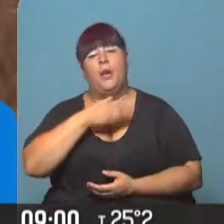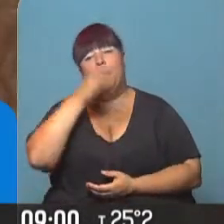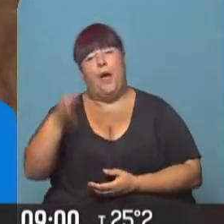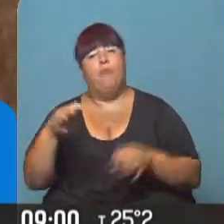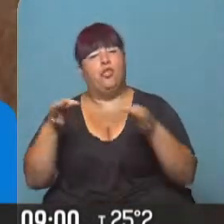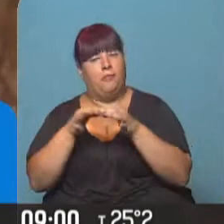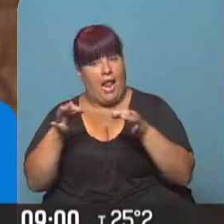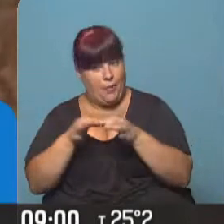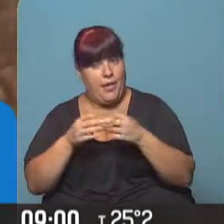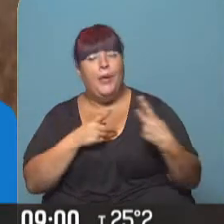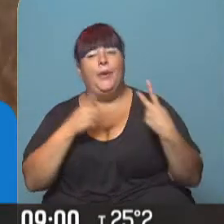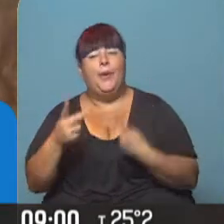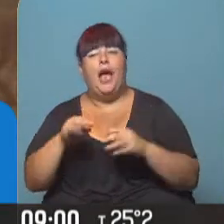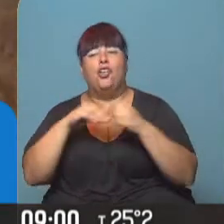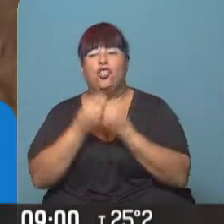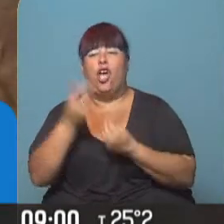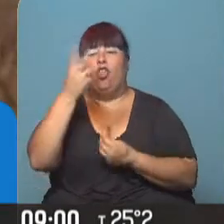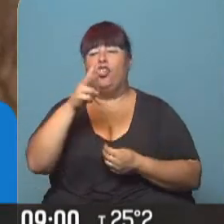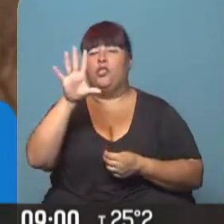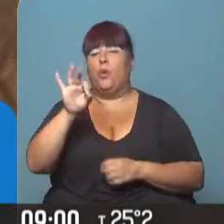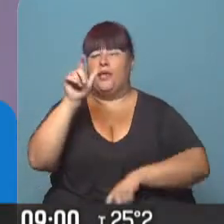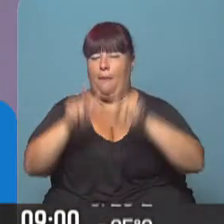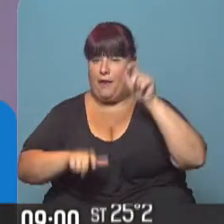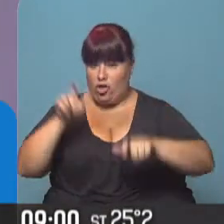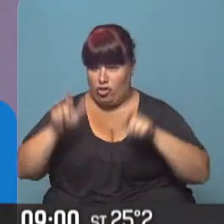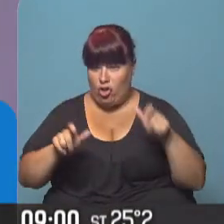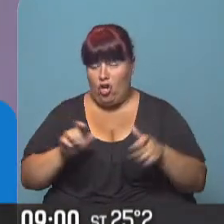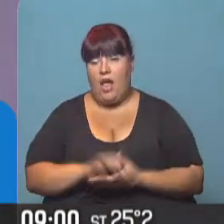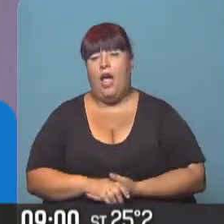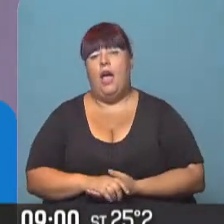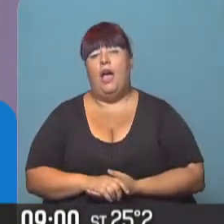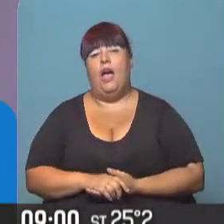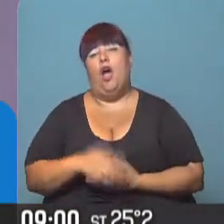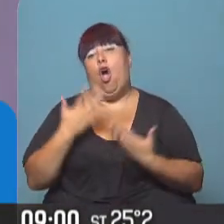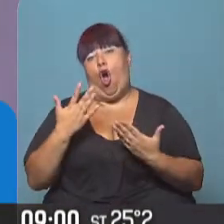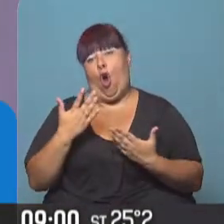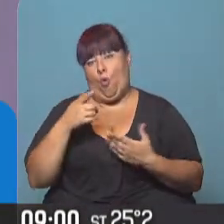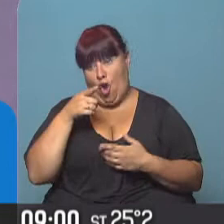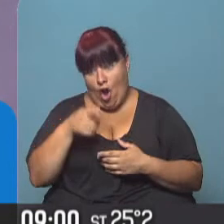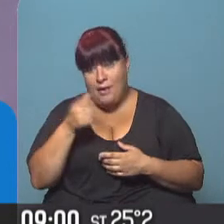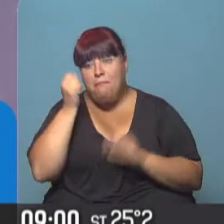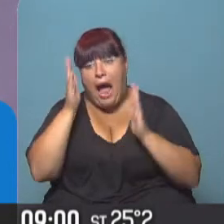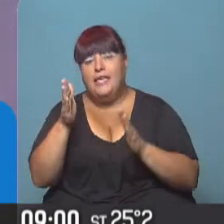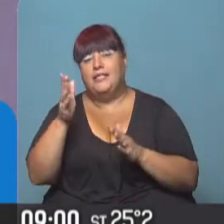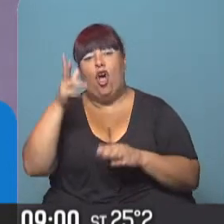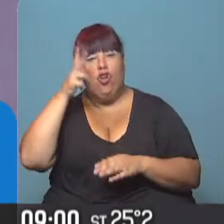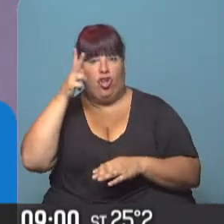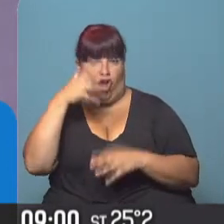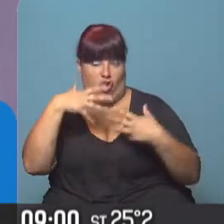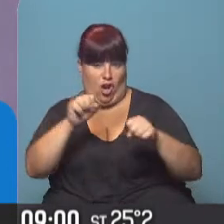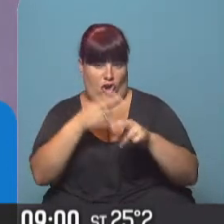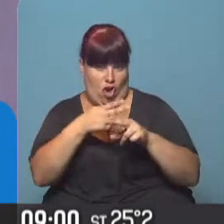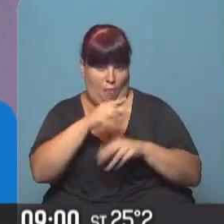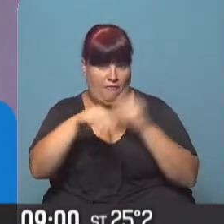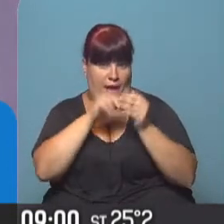malvinas es un viaje de 250 personas se le da obviamente es prioridad a los 88 localizados